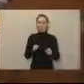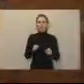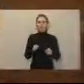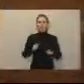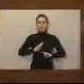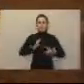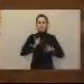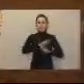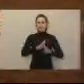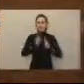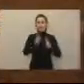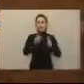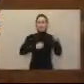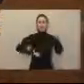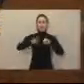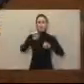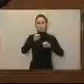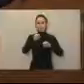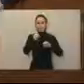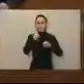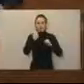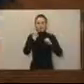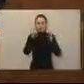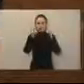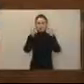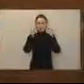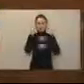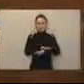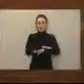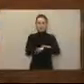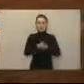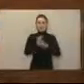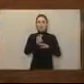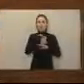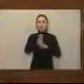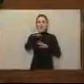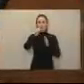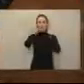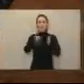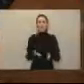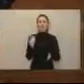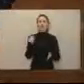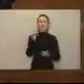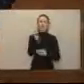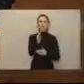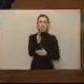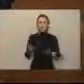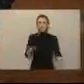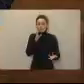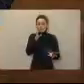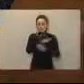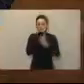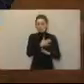que denota es una actitud, desde mi punto de vista, absolutamente reprobable del Gobierno y del consejero que el otro día interpelamos, que tienen claramente un afán